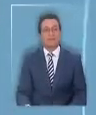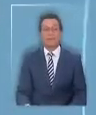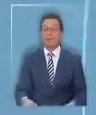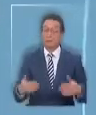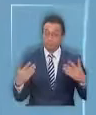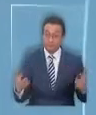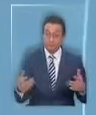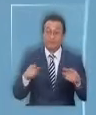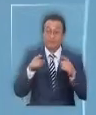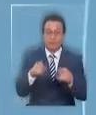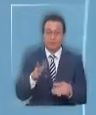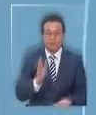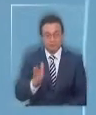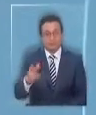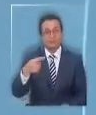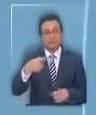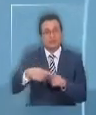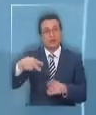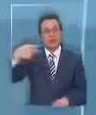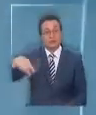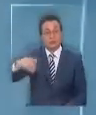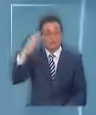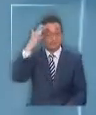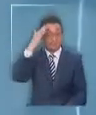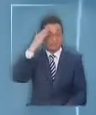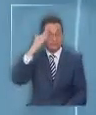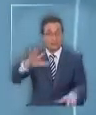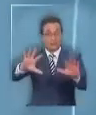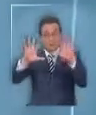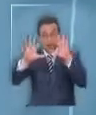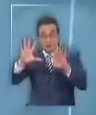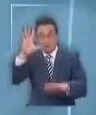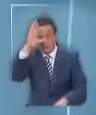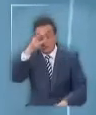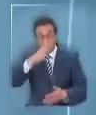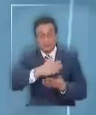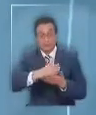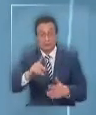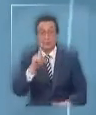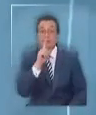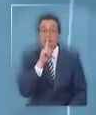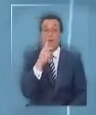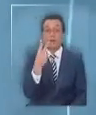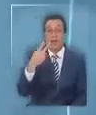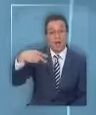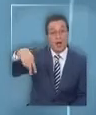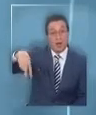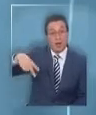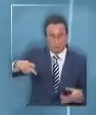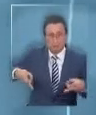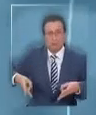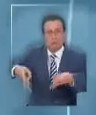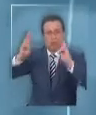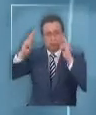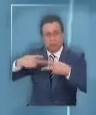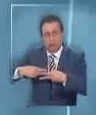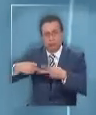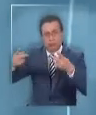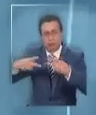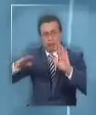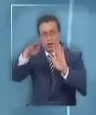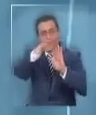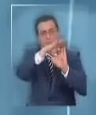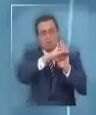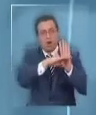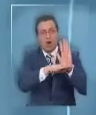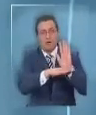Bueno, y seguimos con más informaciones. Les recordamos que a partir de las 22 horas, Televisión Nacional de Chile está autorizada a transmitir